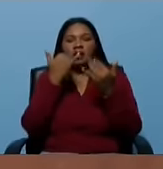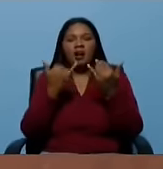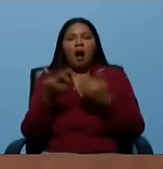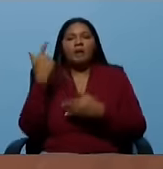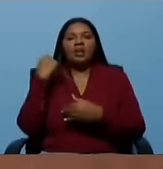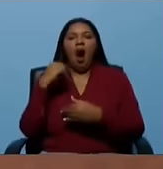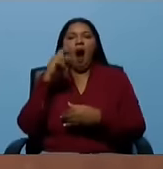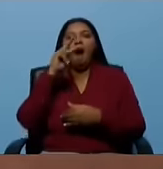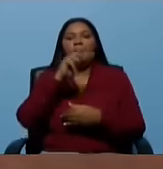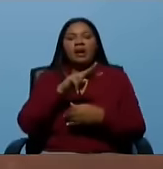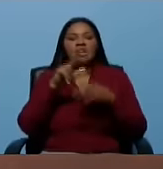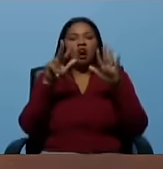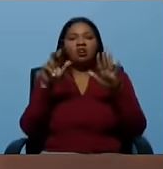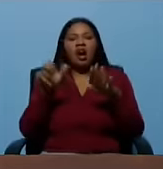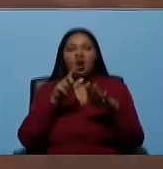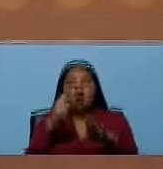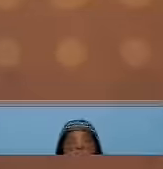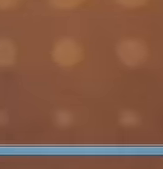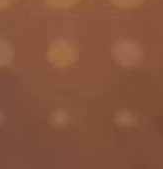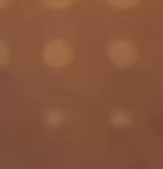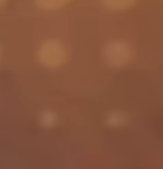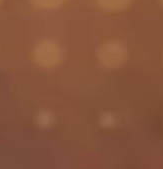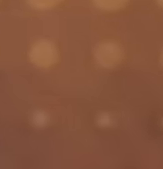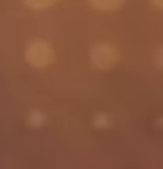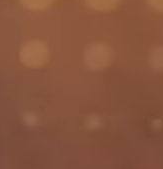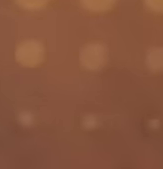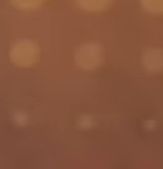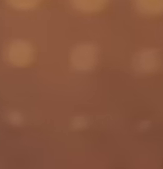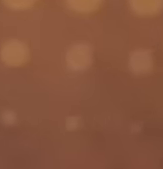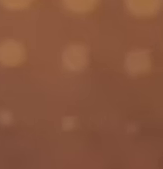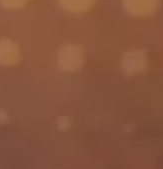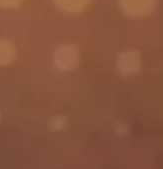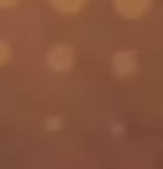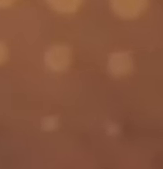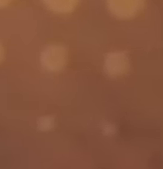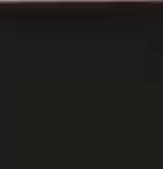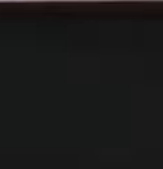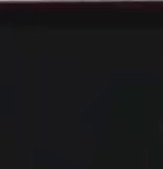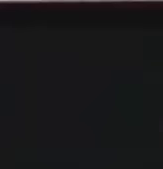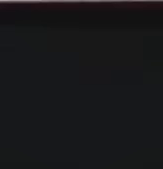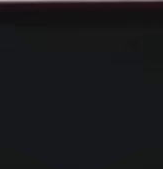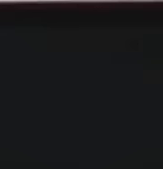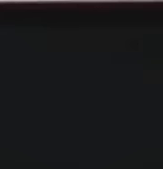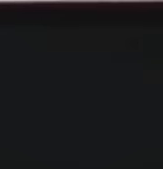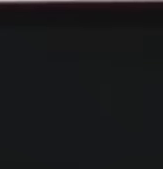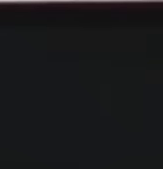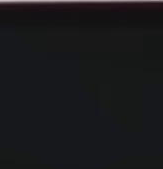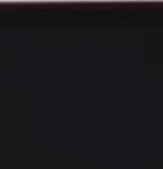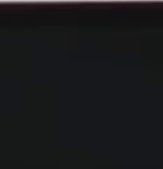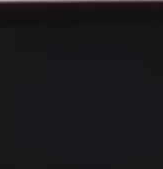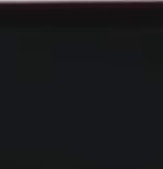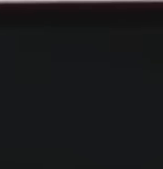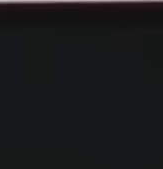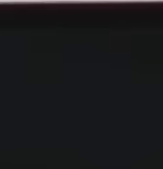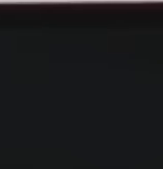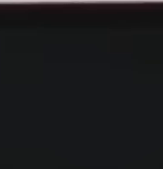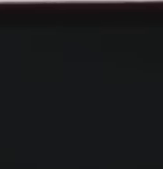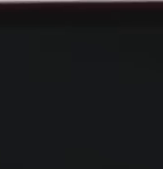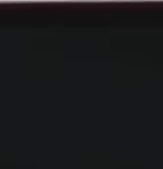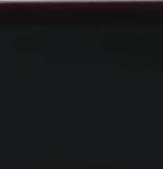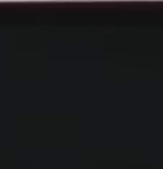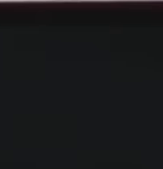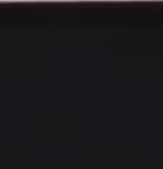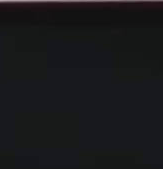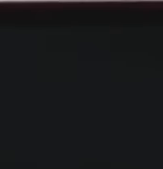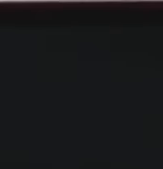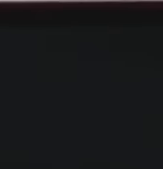28 de elección presidencial Vámonos de inmediato hasta allá se lleva a cabo las ponencias a esta hora buena si uno fuera un bateador y batea